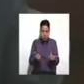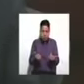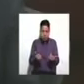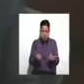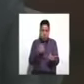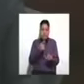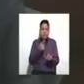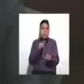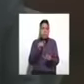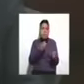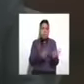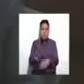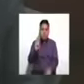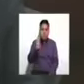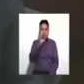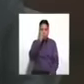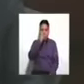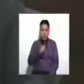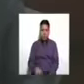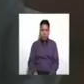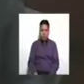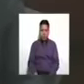que no había plan B, senador Cerpa.